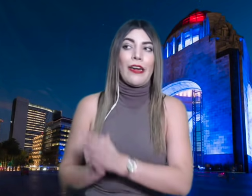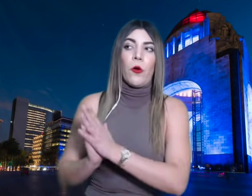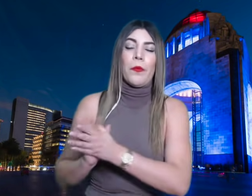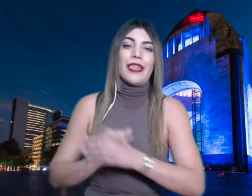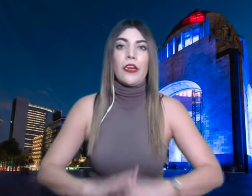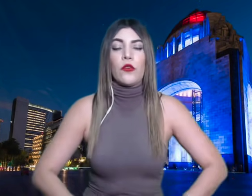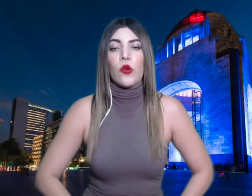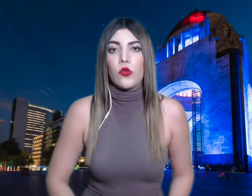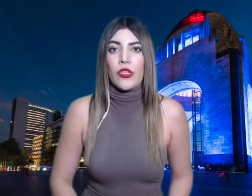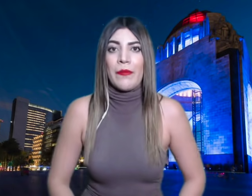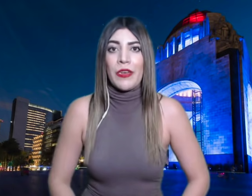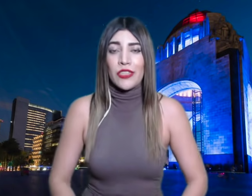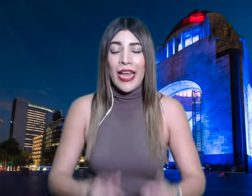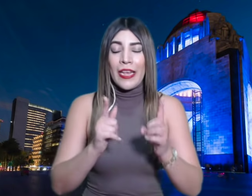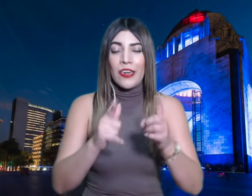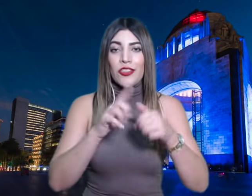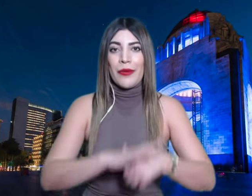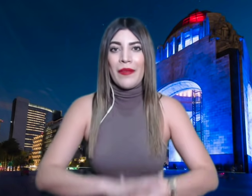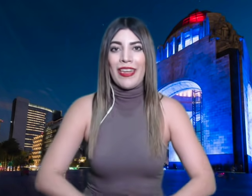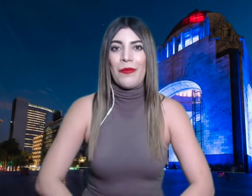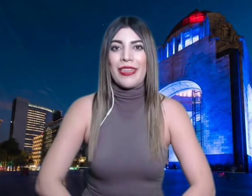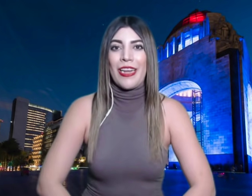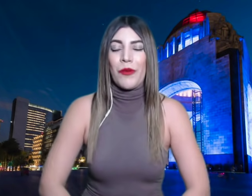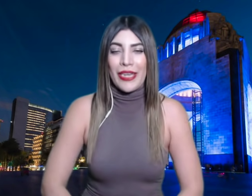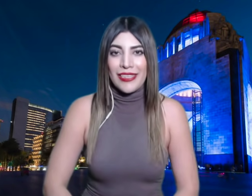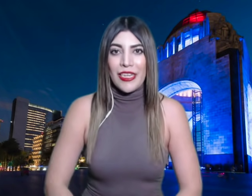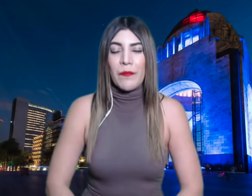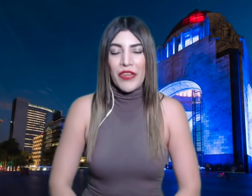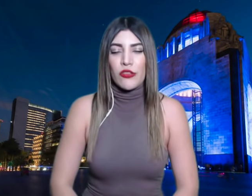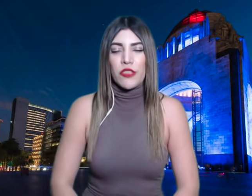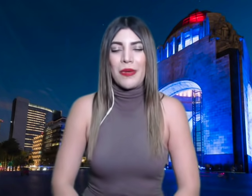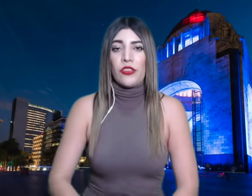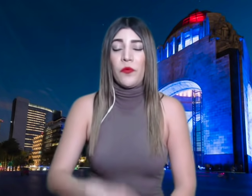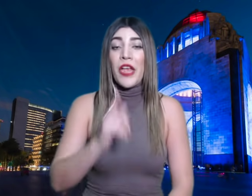invito a que lo compartan con todos sus amigos. Y no se olviden de comentar, porque